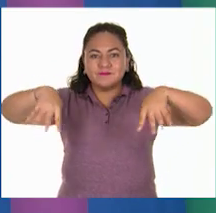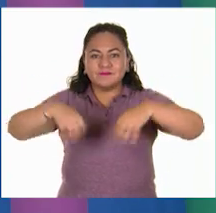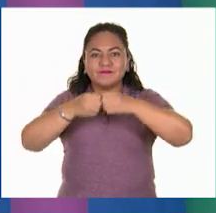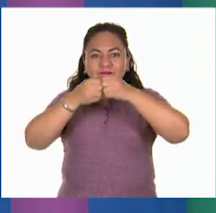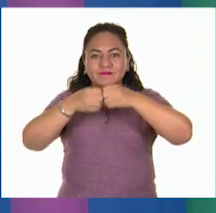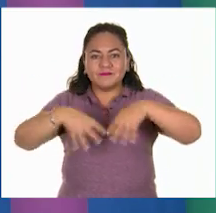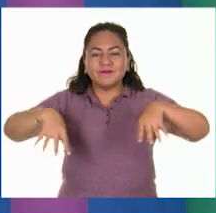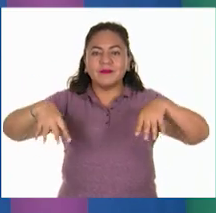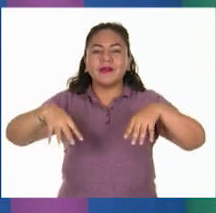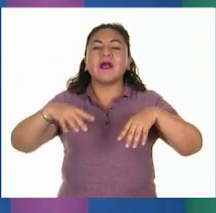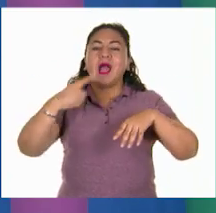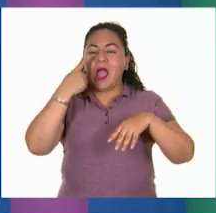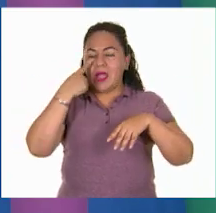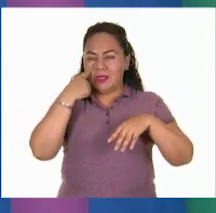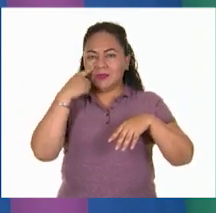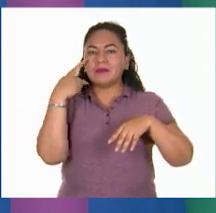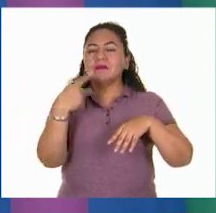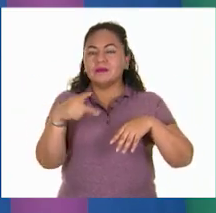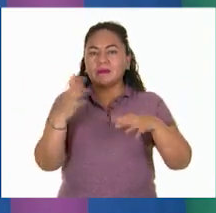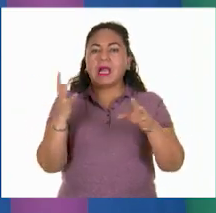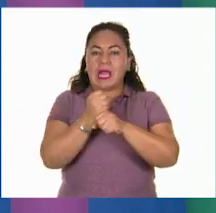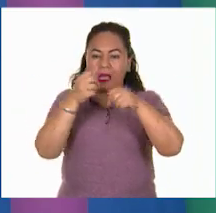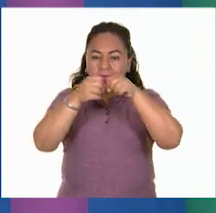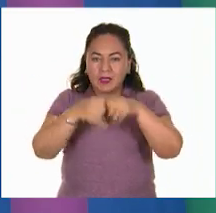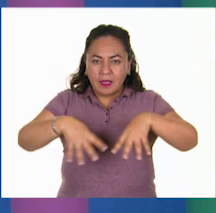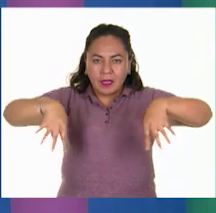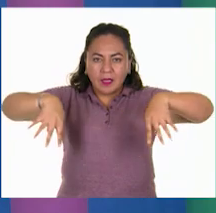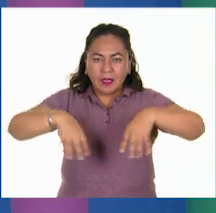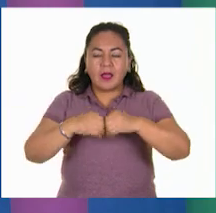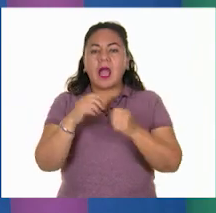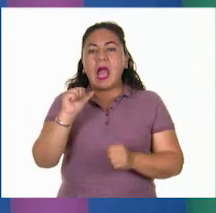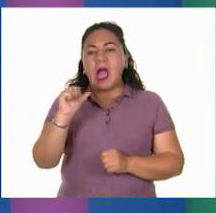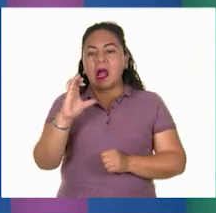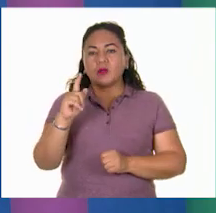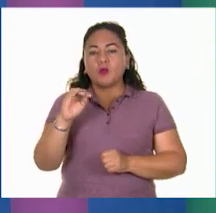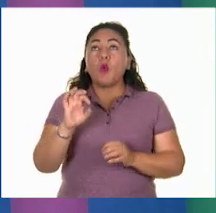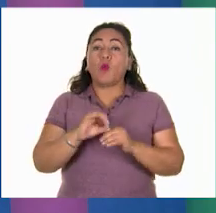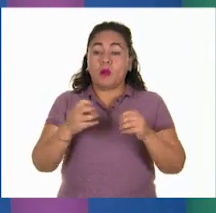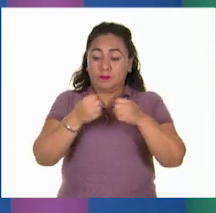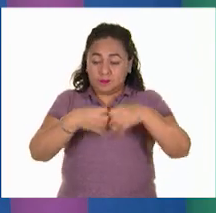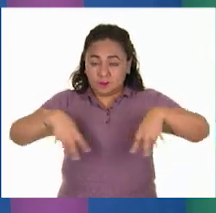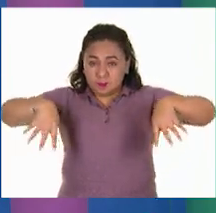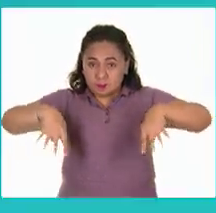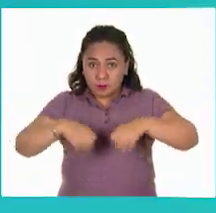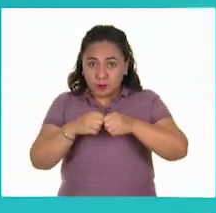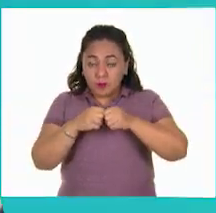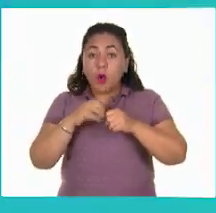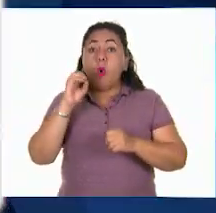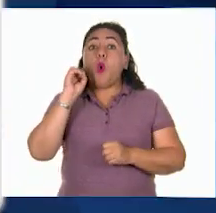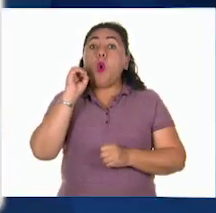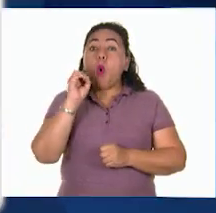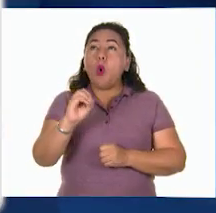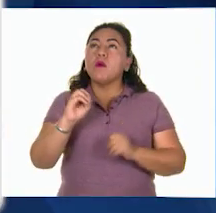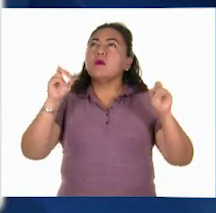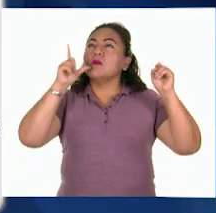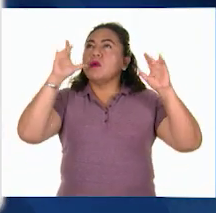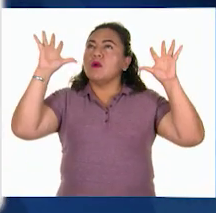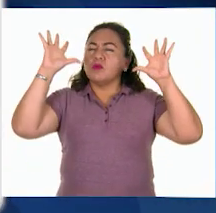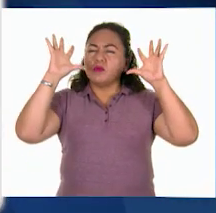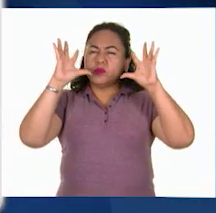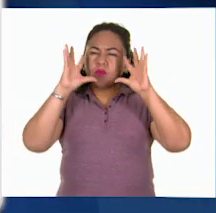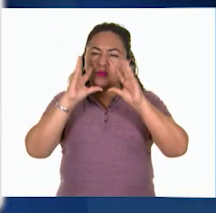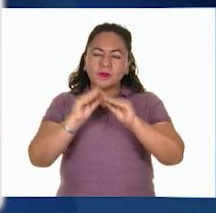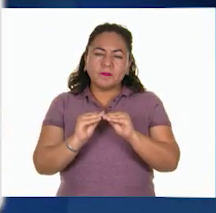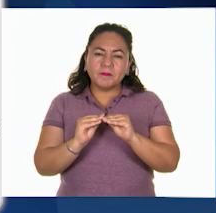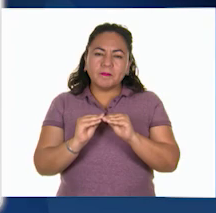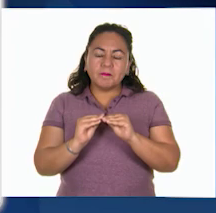se marca con la caída del telón o cuando el escenario se va a oscuros. Es decir, se queda sin luz. Así que es